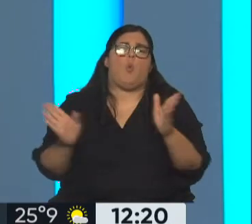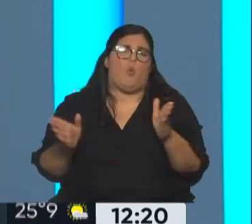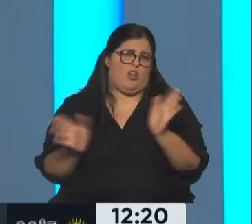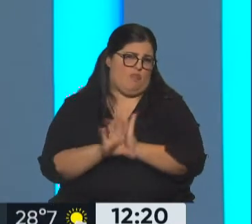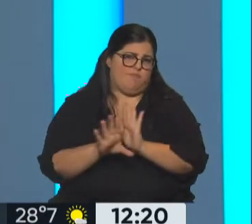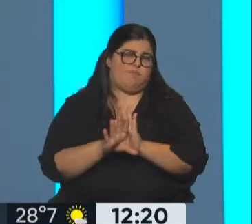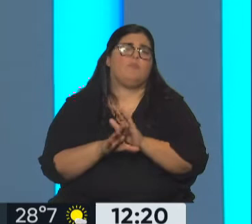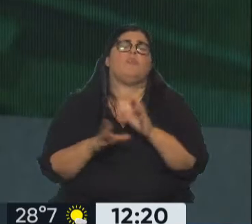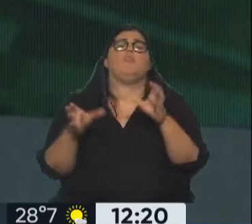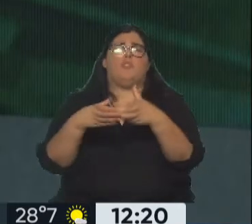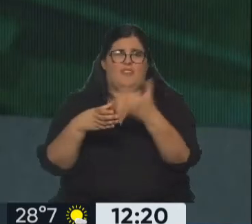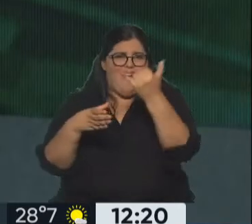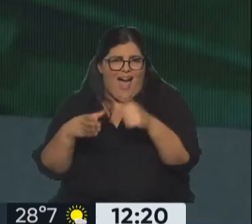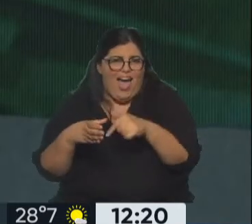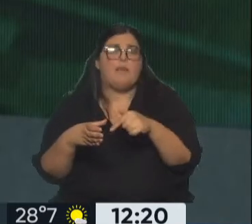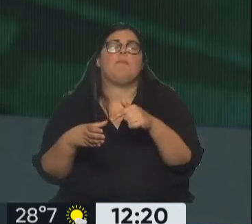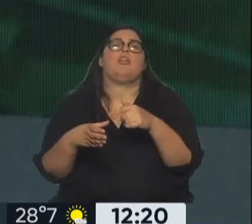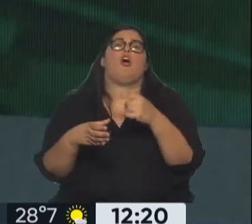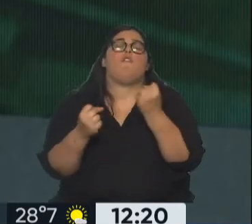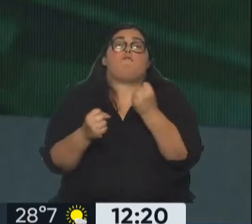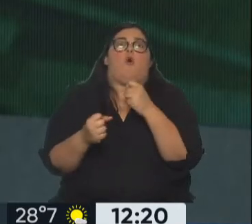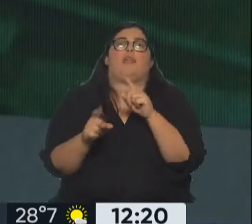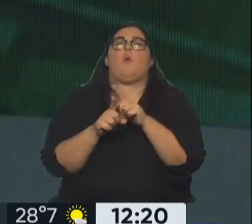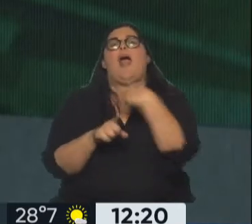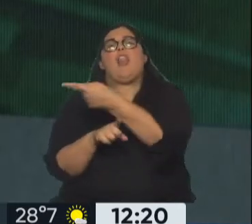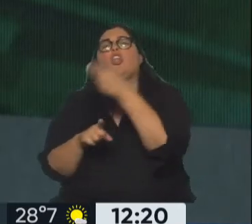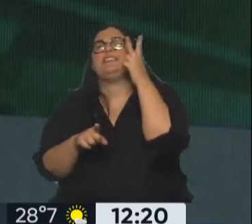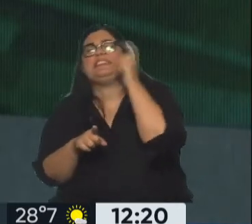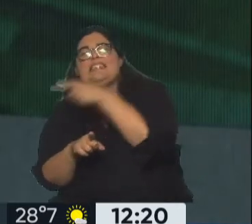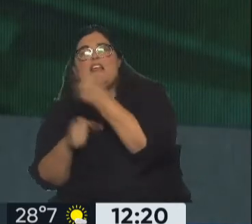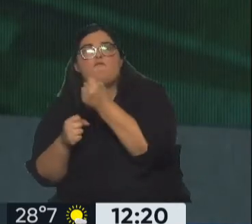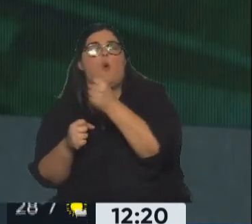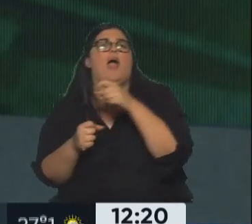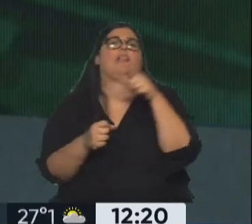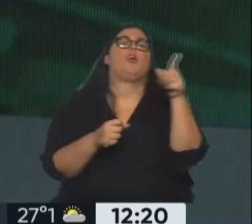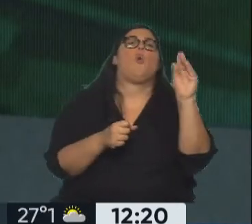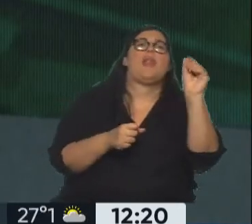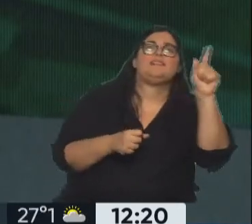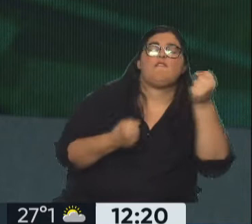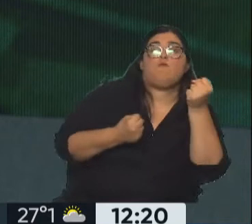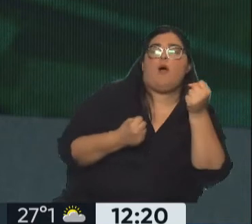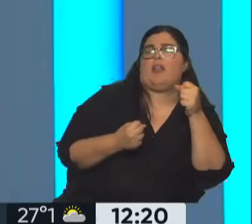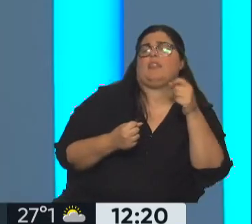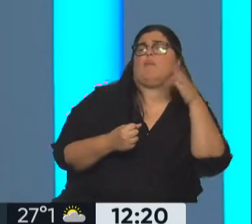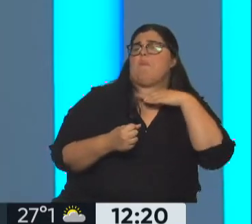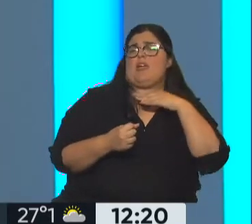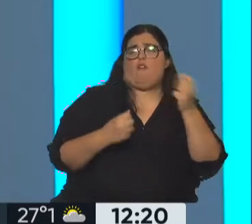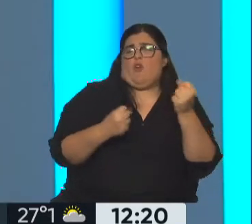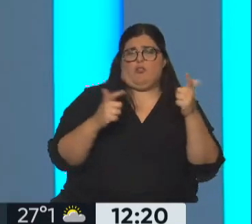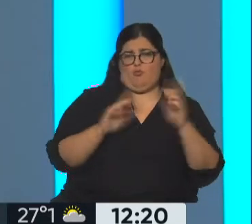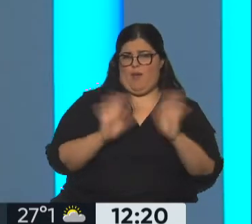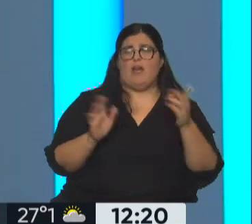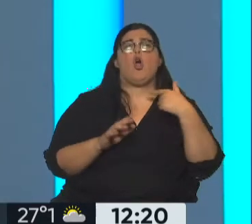tiene el peso que tuvo en Chile, que tiene por supuesto en Brasil, que tiene en otros países de la región, ni que hablar en Italia, en